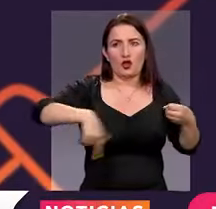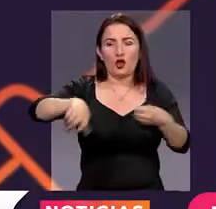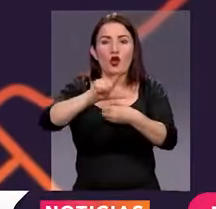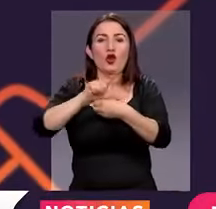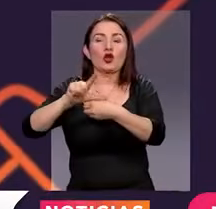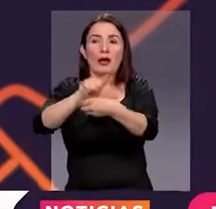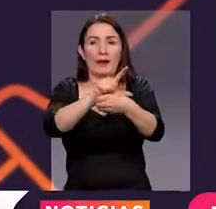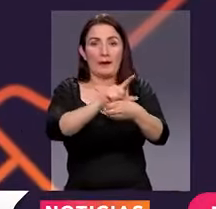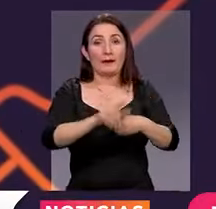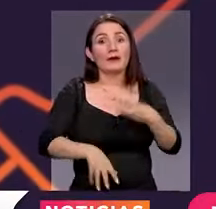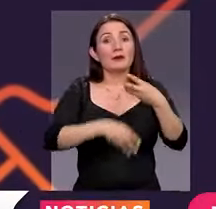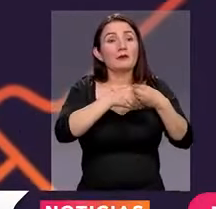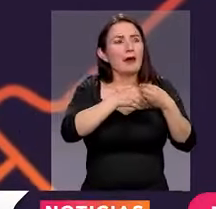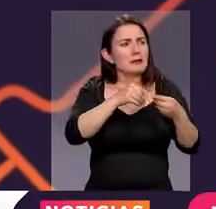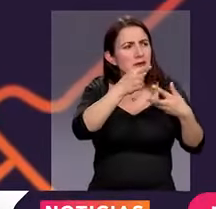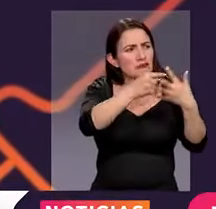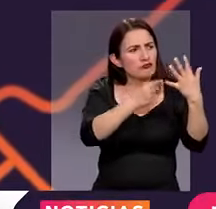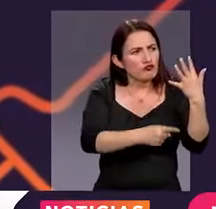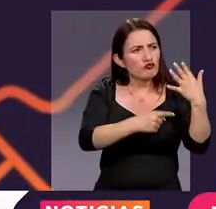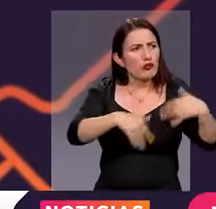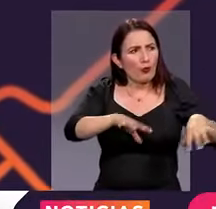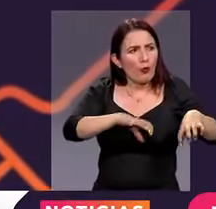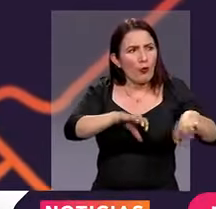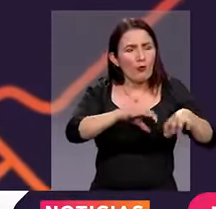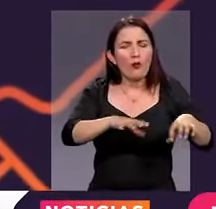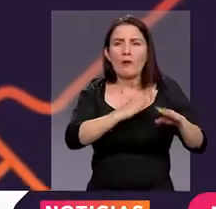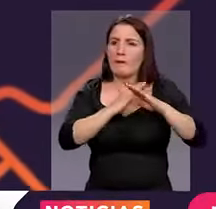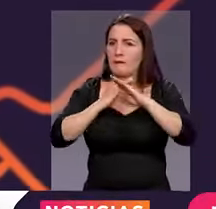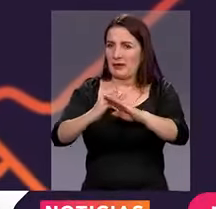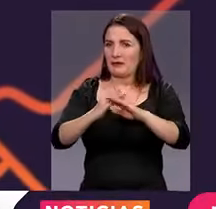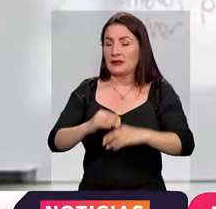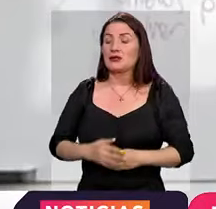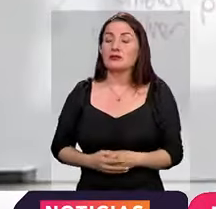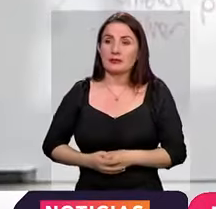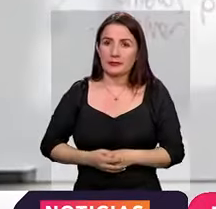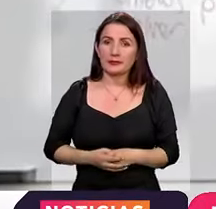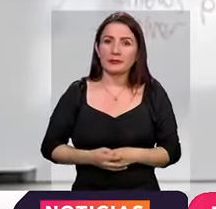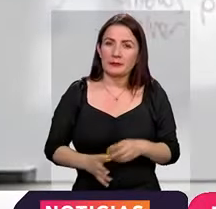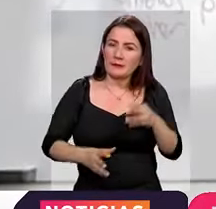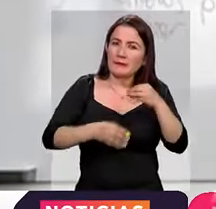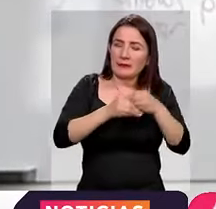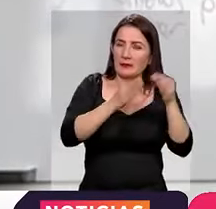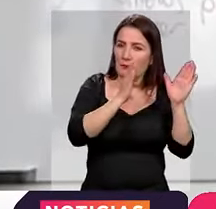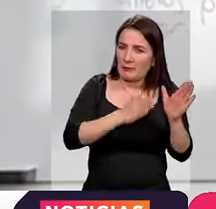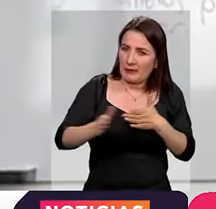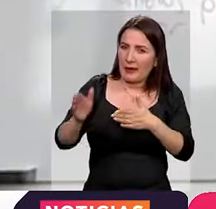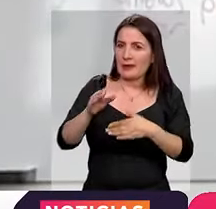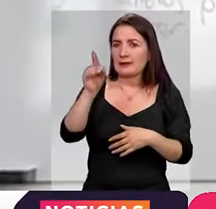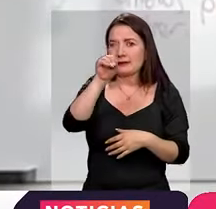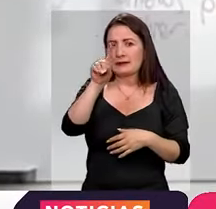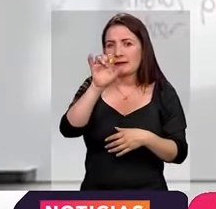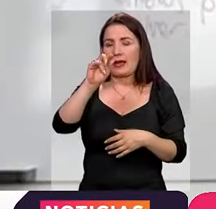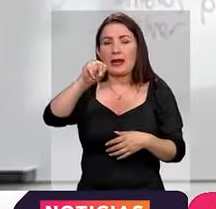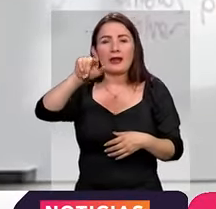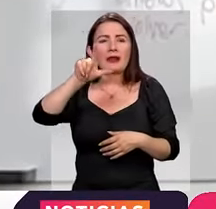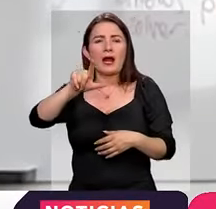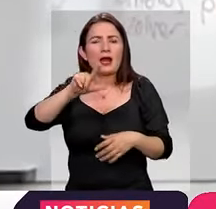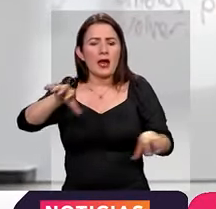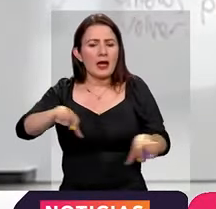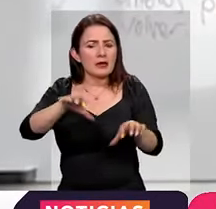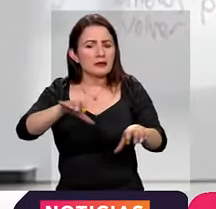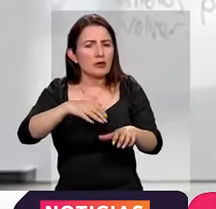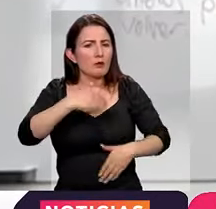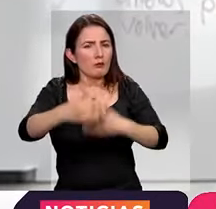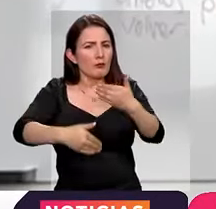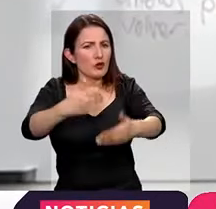También hizo referencia en las medidas que deben tomarse para prevenir altercados. Existe un plan decenal que permite procesos